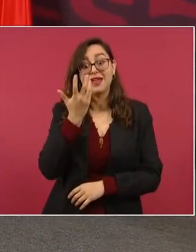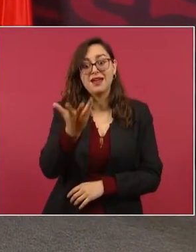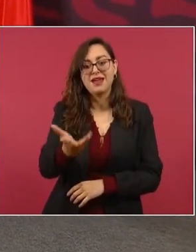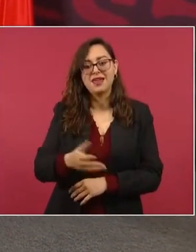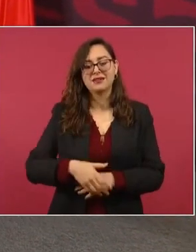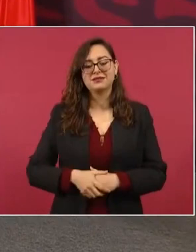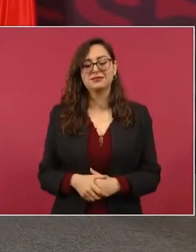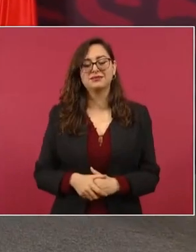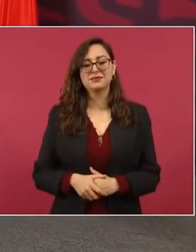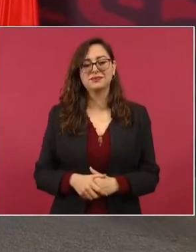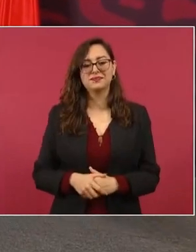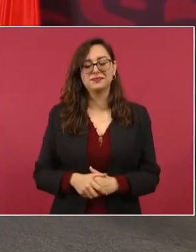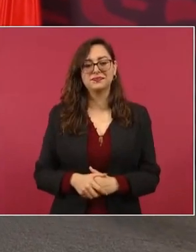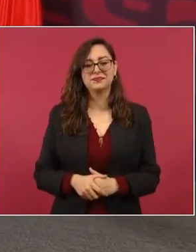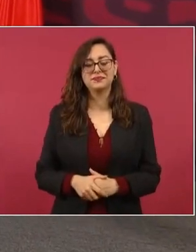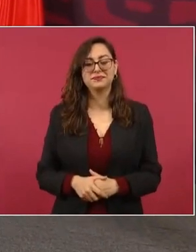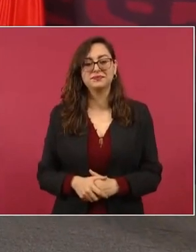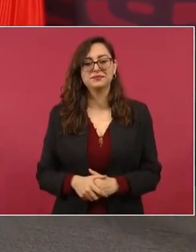esos que